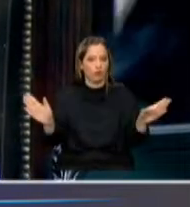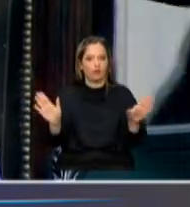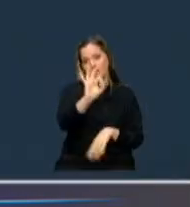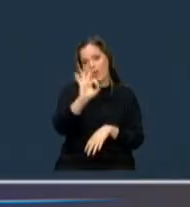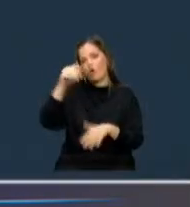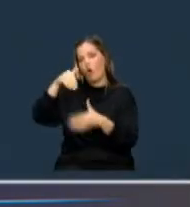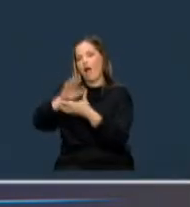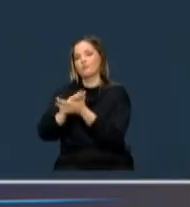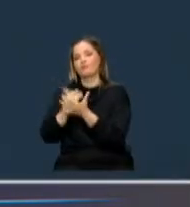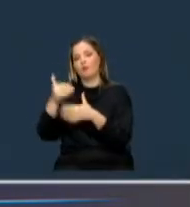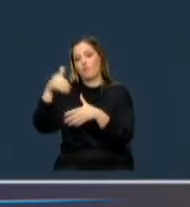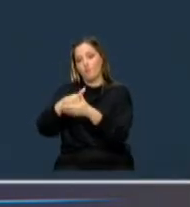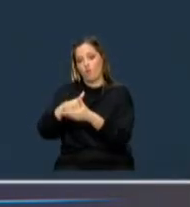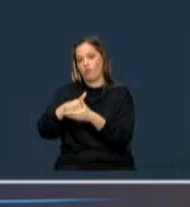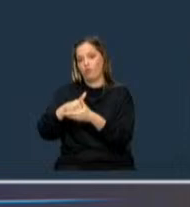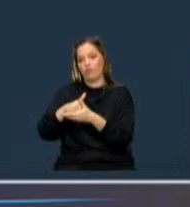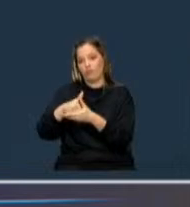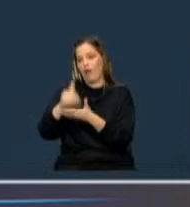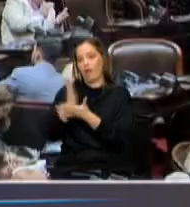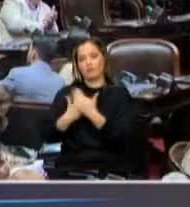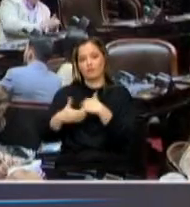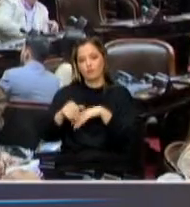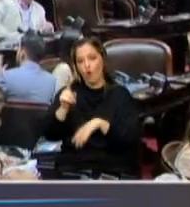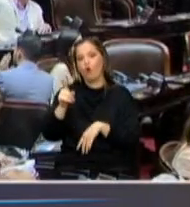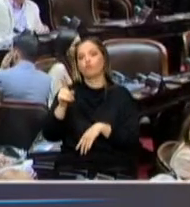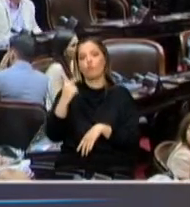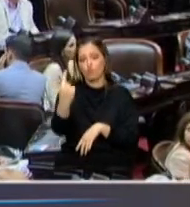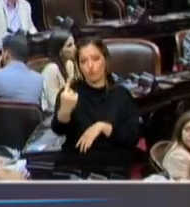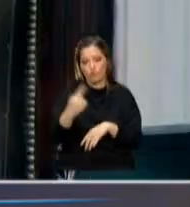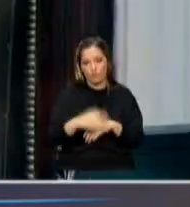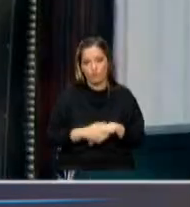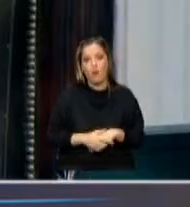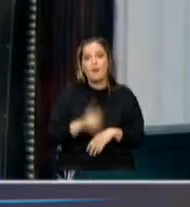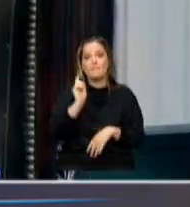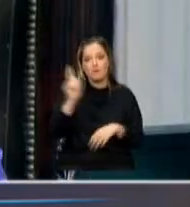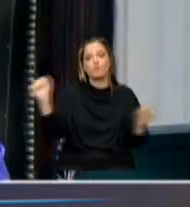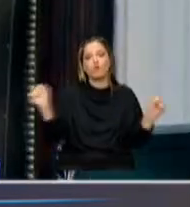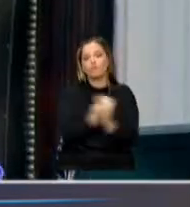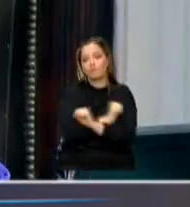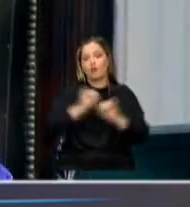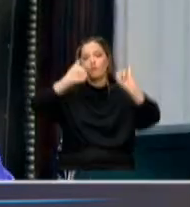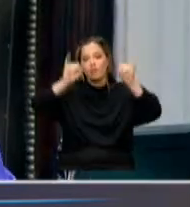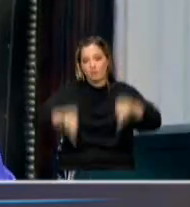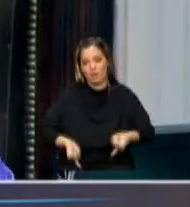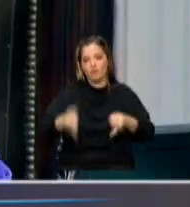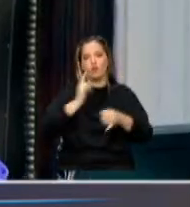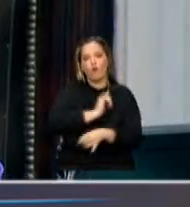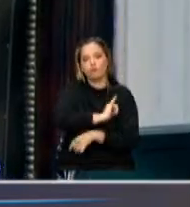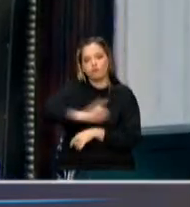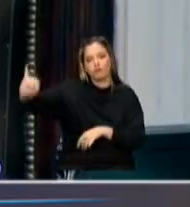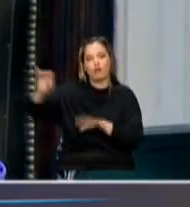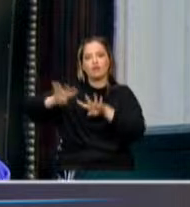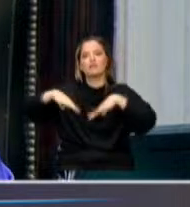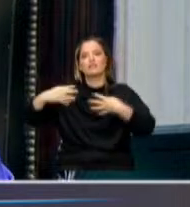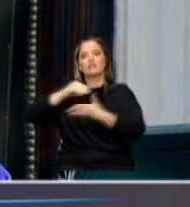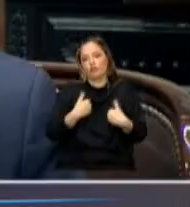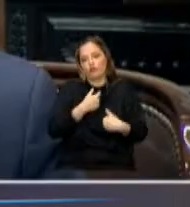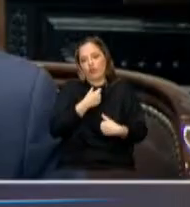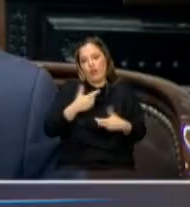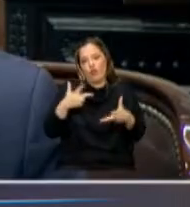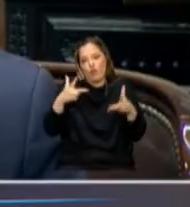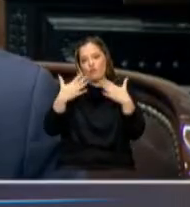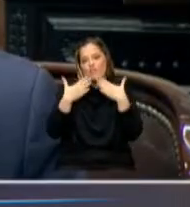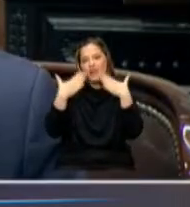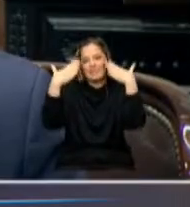de carácter sanitario, y en ese contexto también, bueno, la pregunta sobre este punto. ¿Por qué menciono este punto?